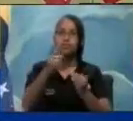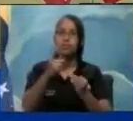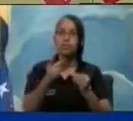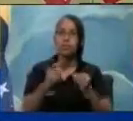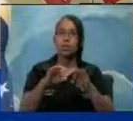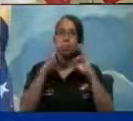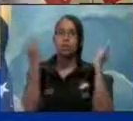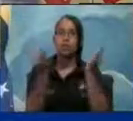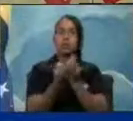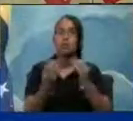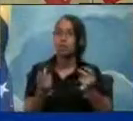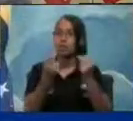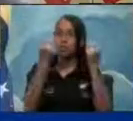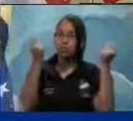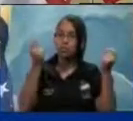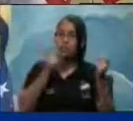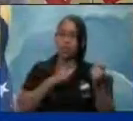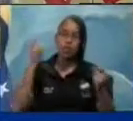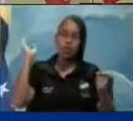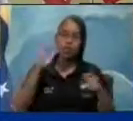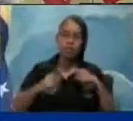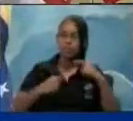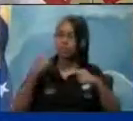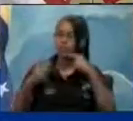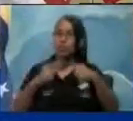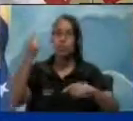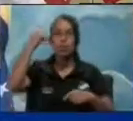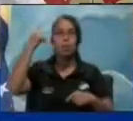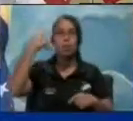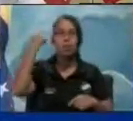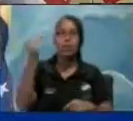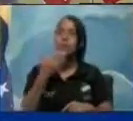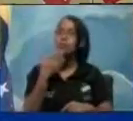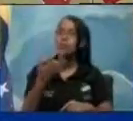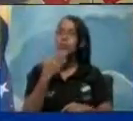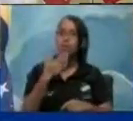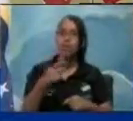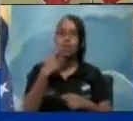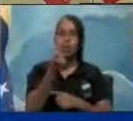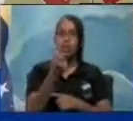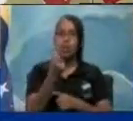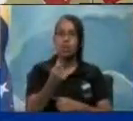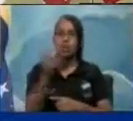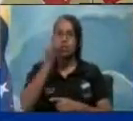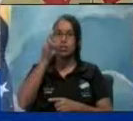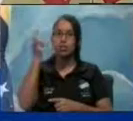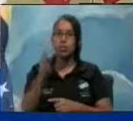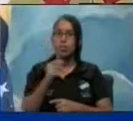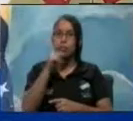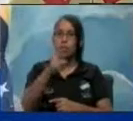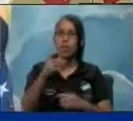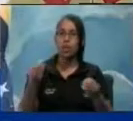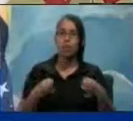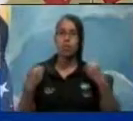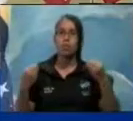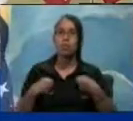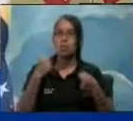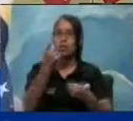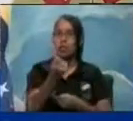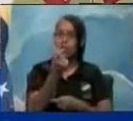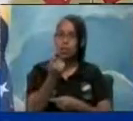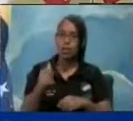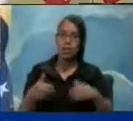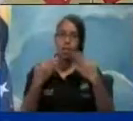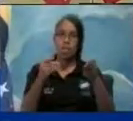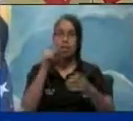sumamente avispados. Lo traían todos los días para que pidiera limosna, y seguramente que ellos vivían de la limosna que le daban